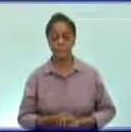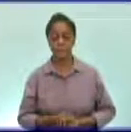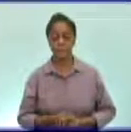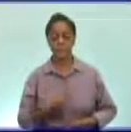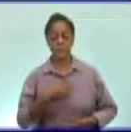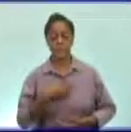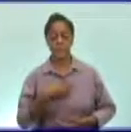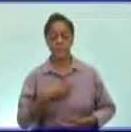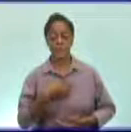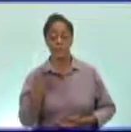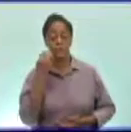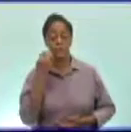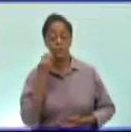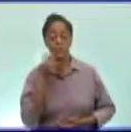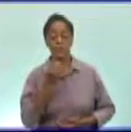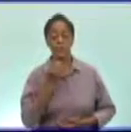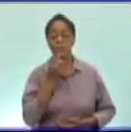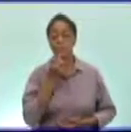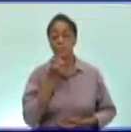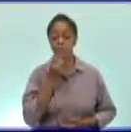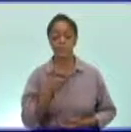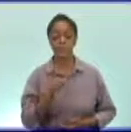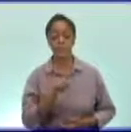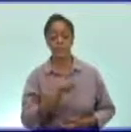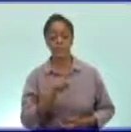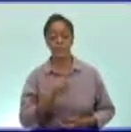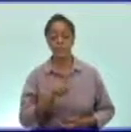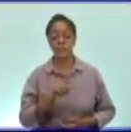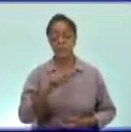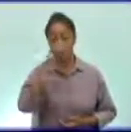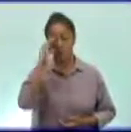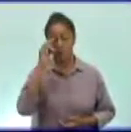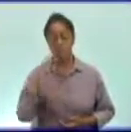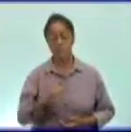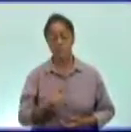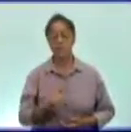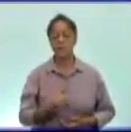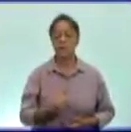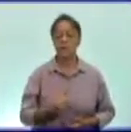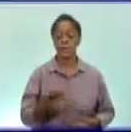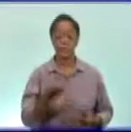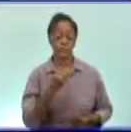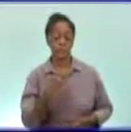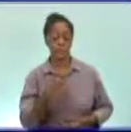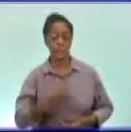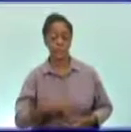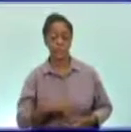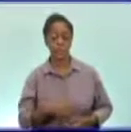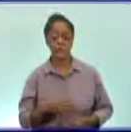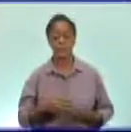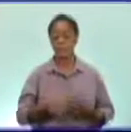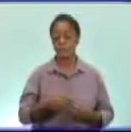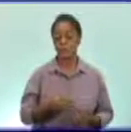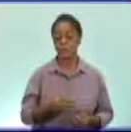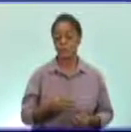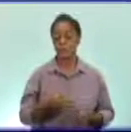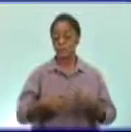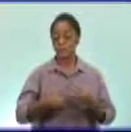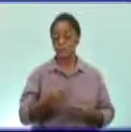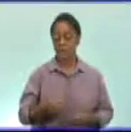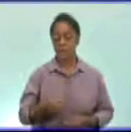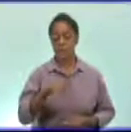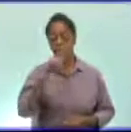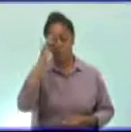¿Tiene color verde? ¿Sí o no? ¿Toman sus alimentos ya elaborados? ¿Sí o